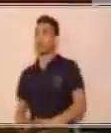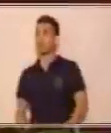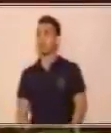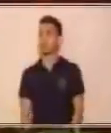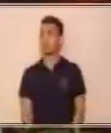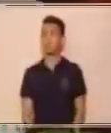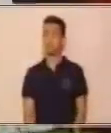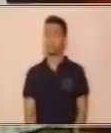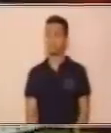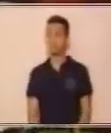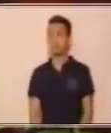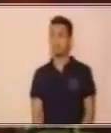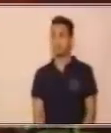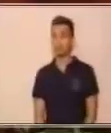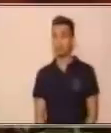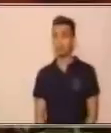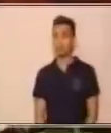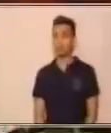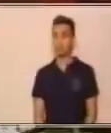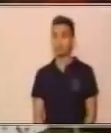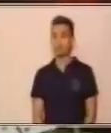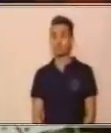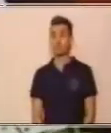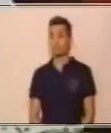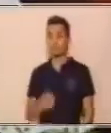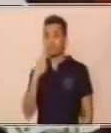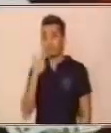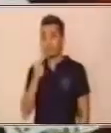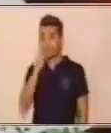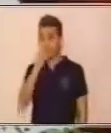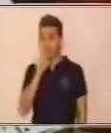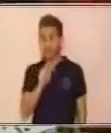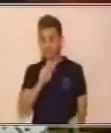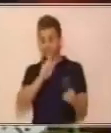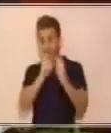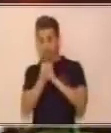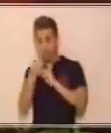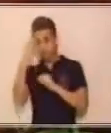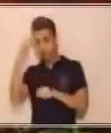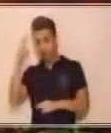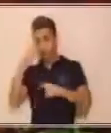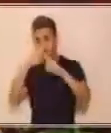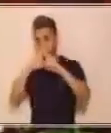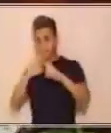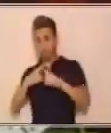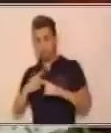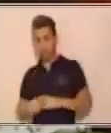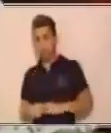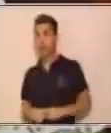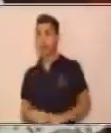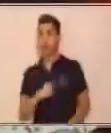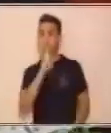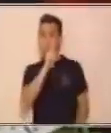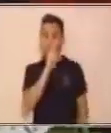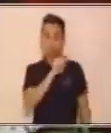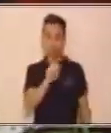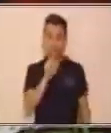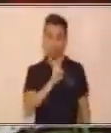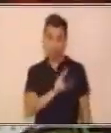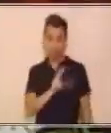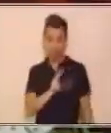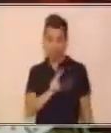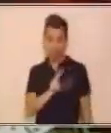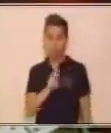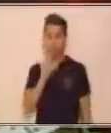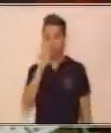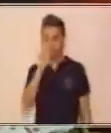¿Te recuerdas que la división se convierte en una multiplicación? Entonces escribo un medio y el signo